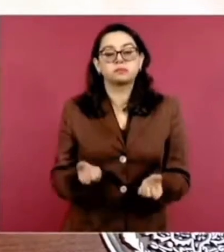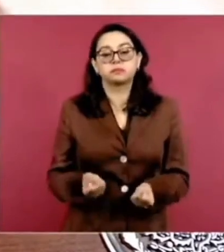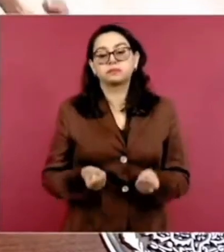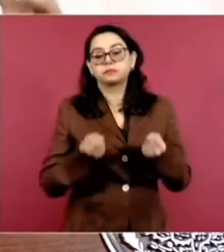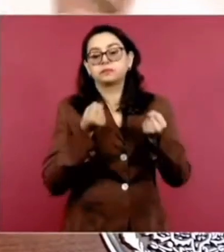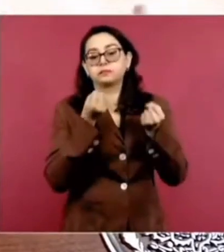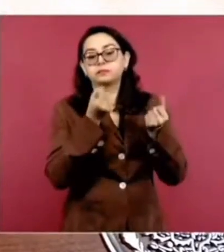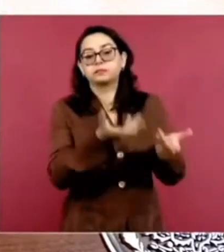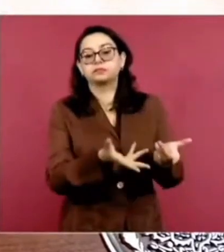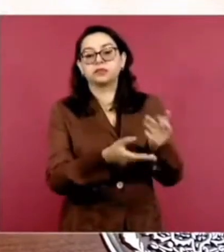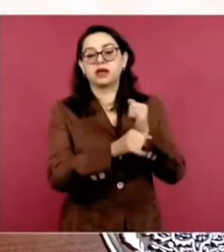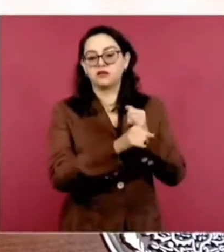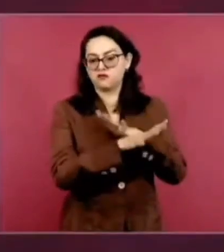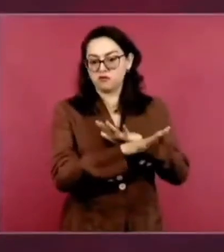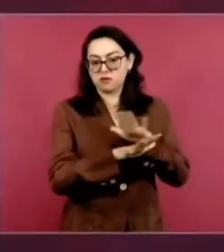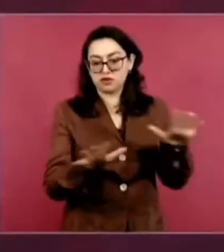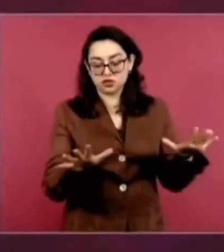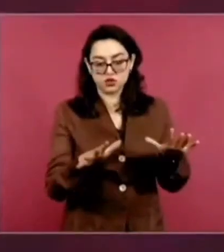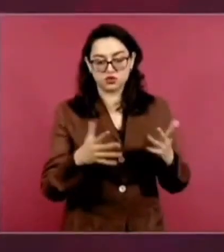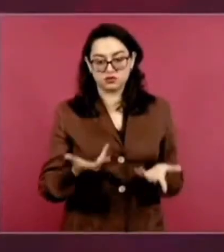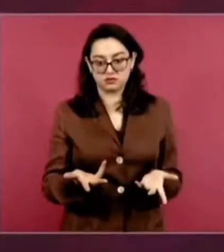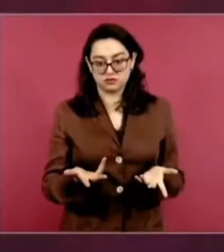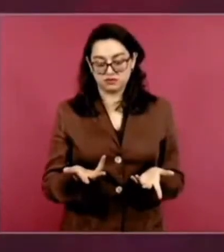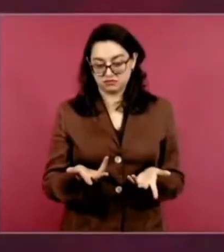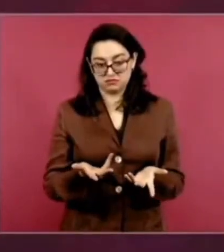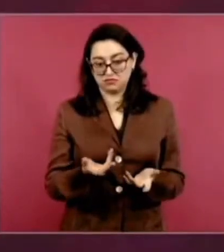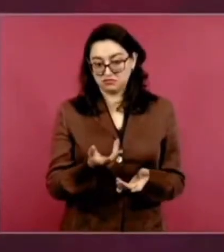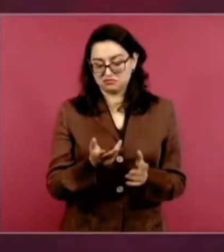Y ya se ha avanzado bastante,